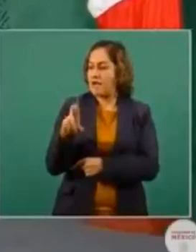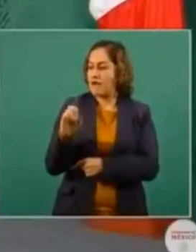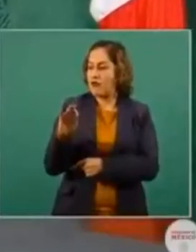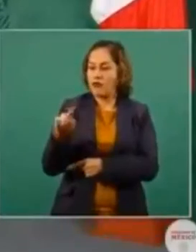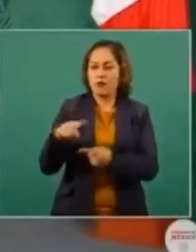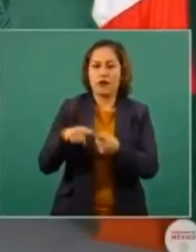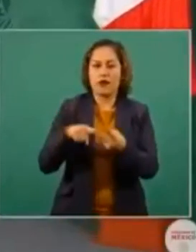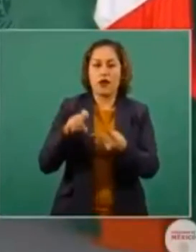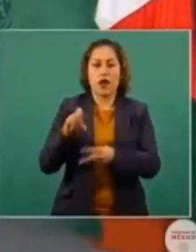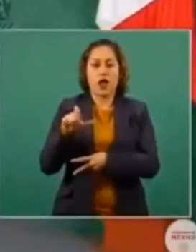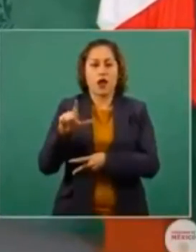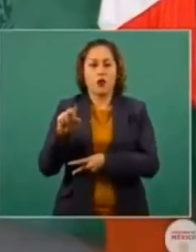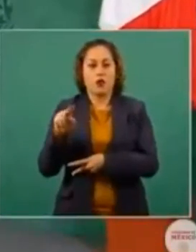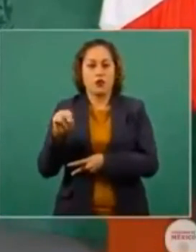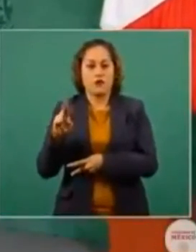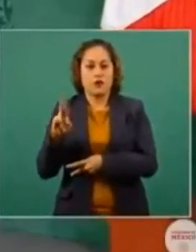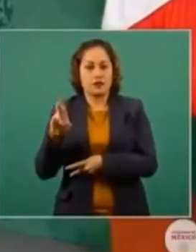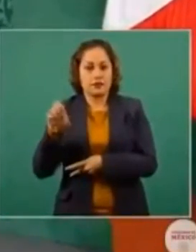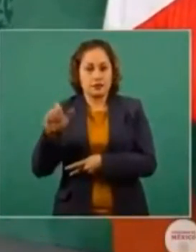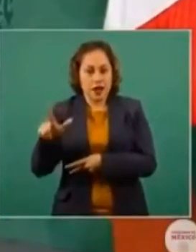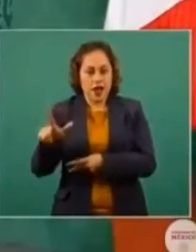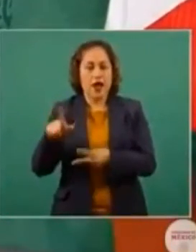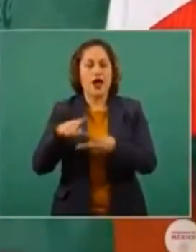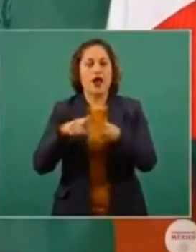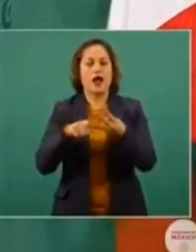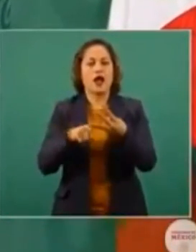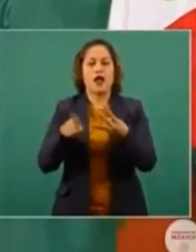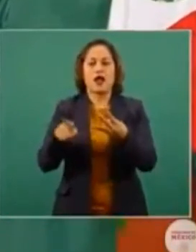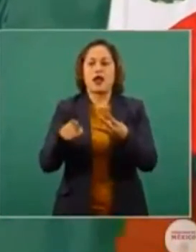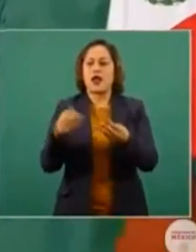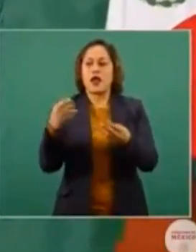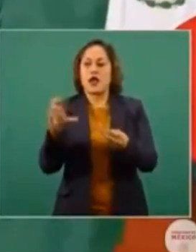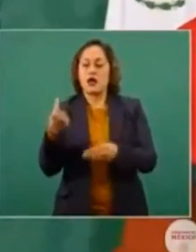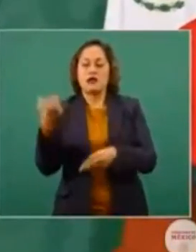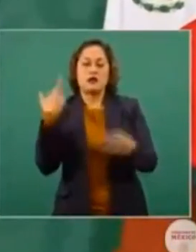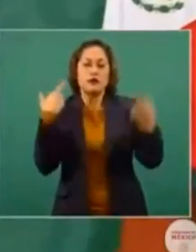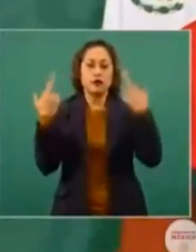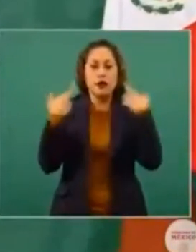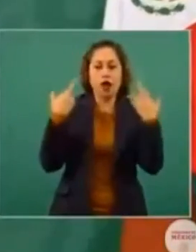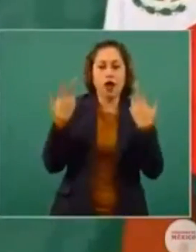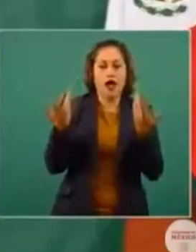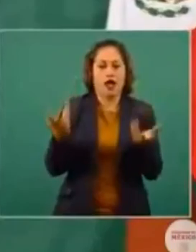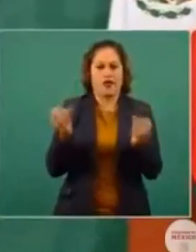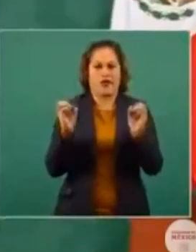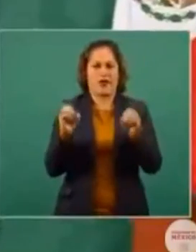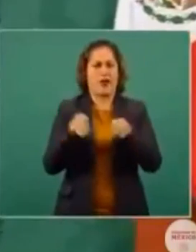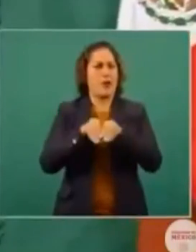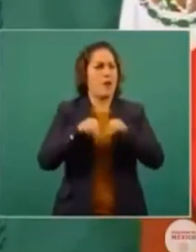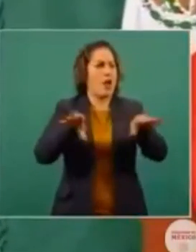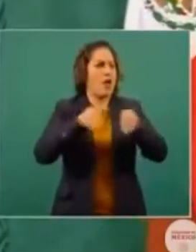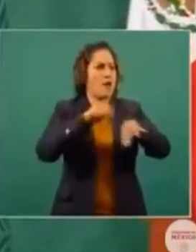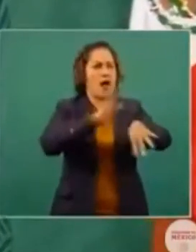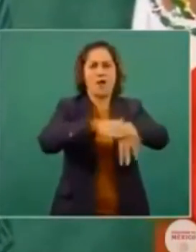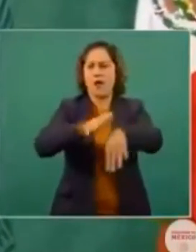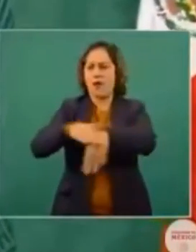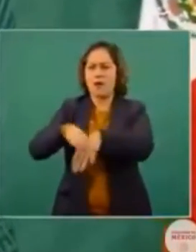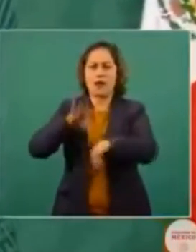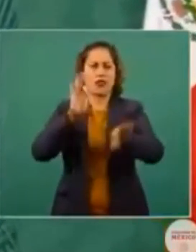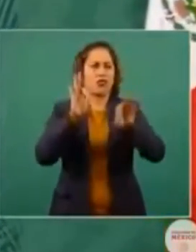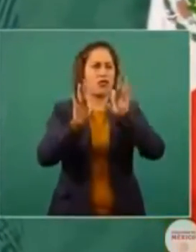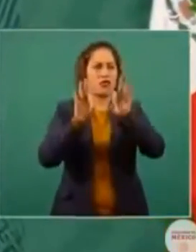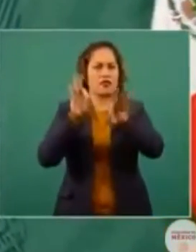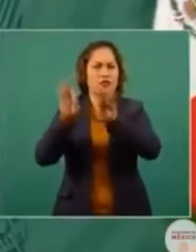los programas de radio, como era antes, de